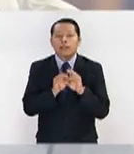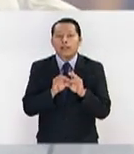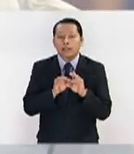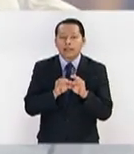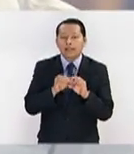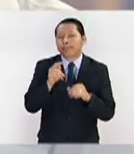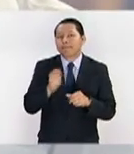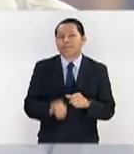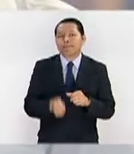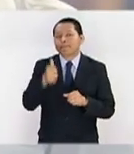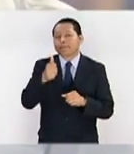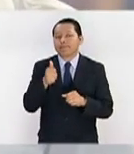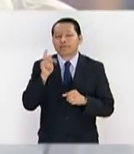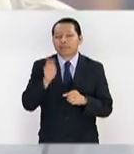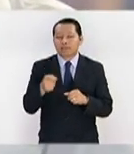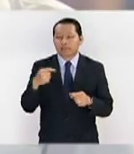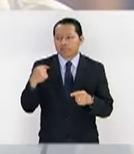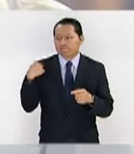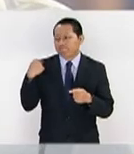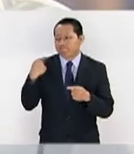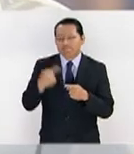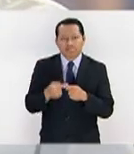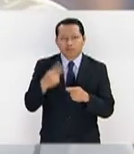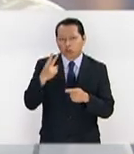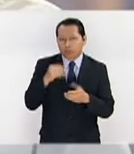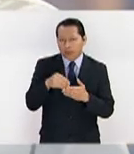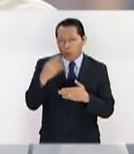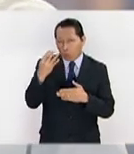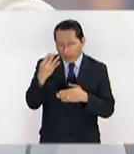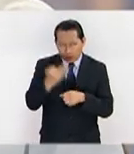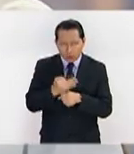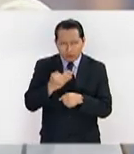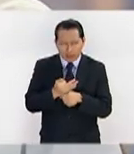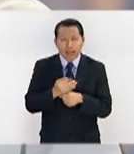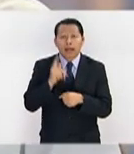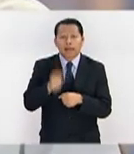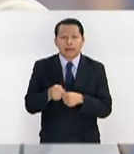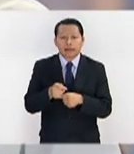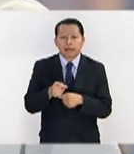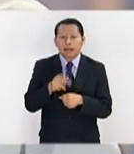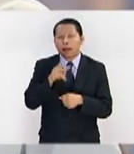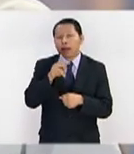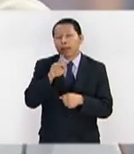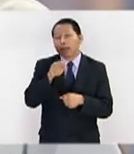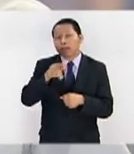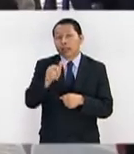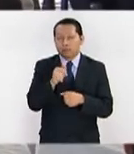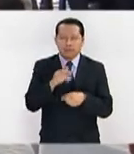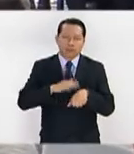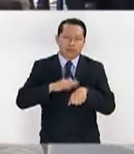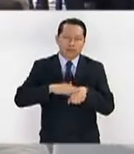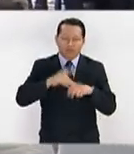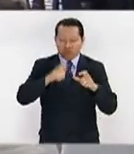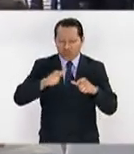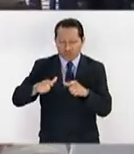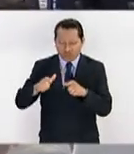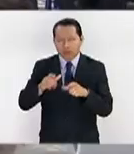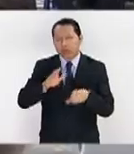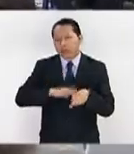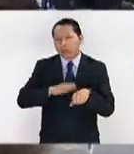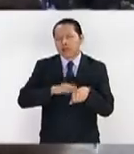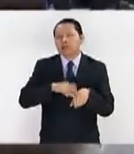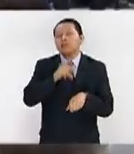por primera vez desde el 2004, Pemex va a aumentar su producción. Esto se ha